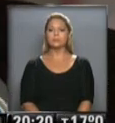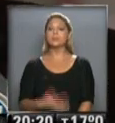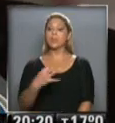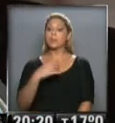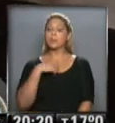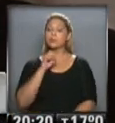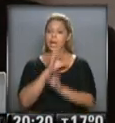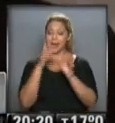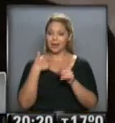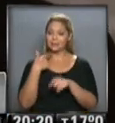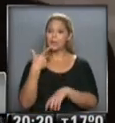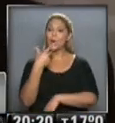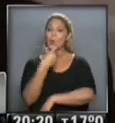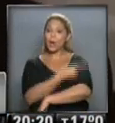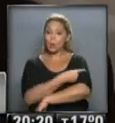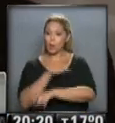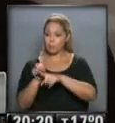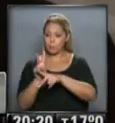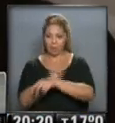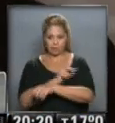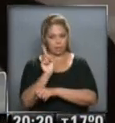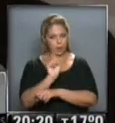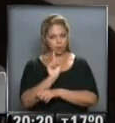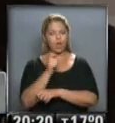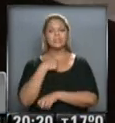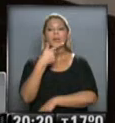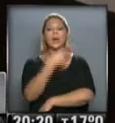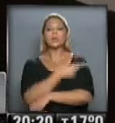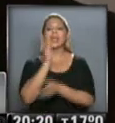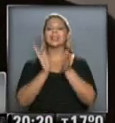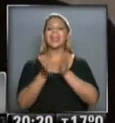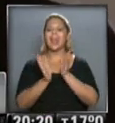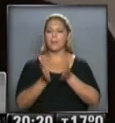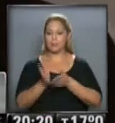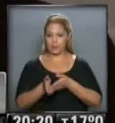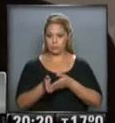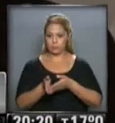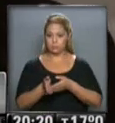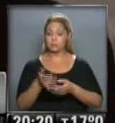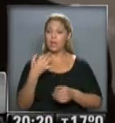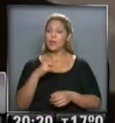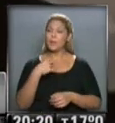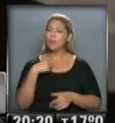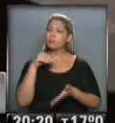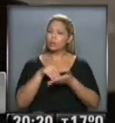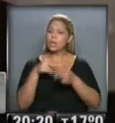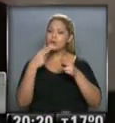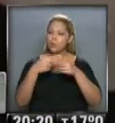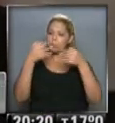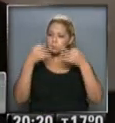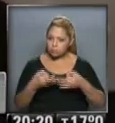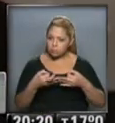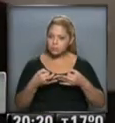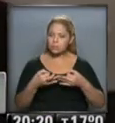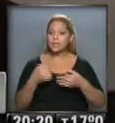que aclarar que no es una vacuna preventiva, sino que es una vacuna terapéutica, que en realidad debería ser llamado más